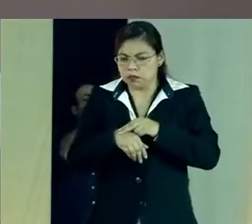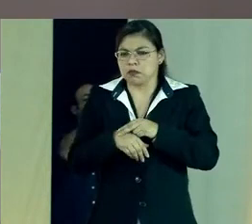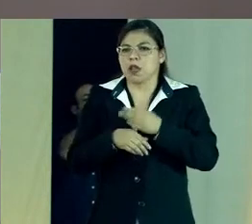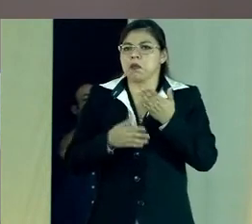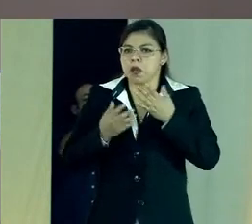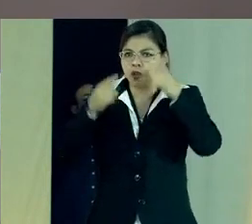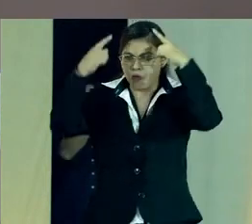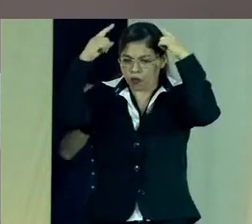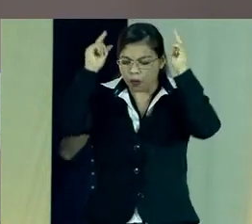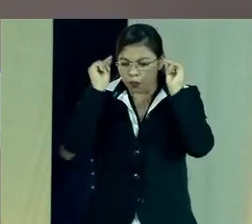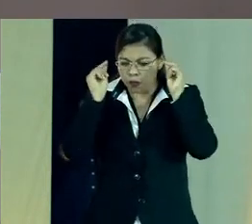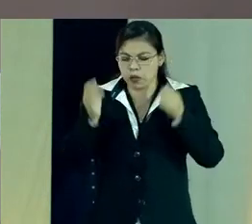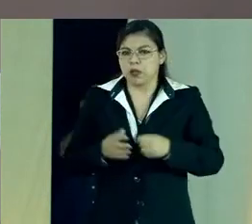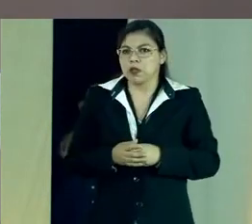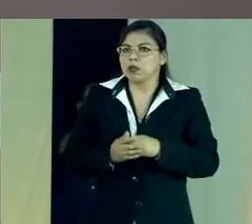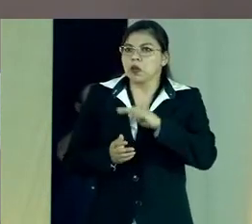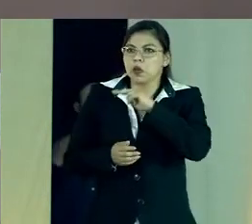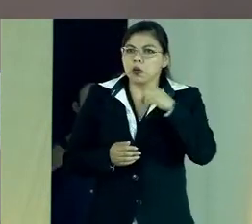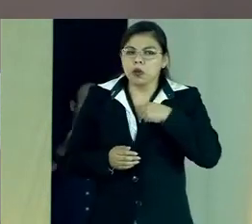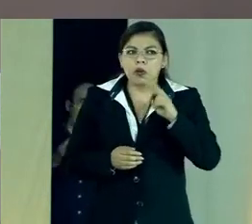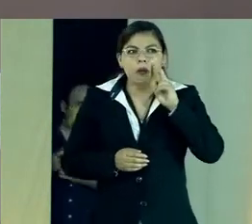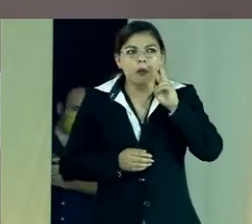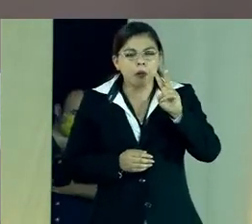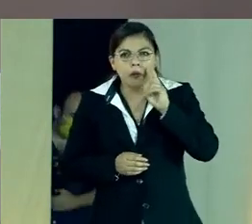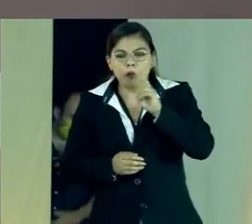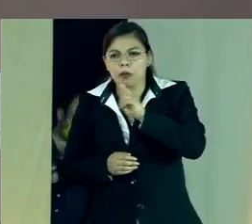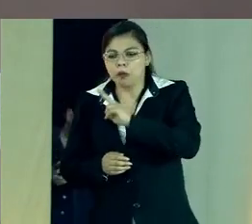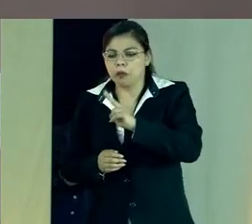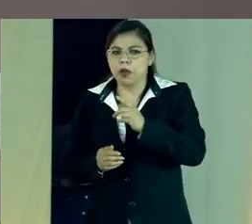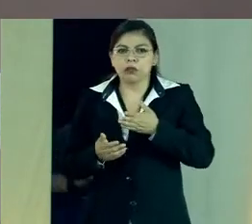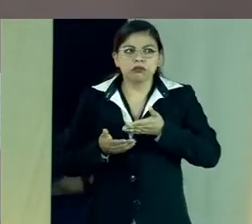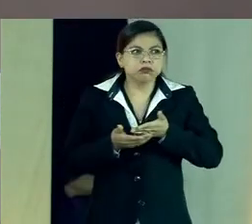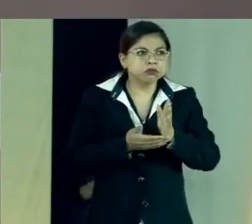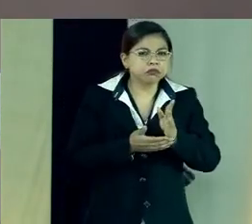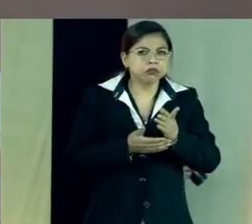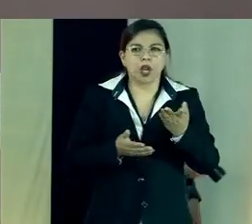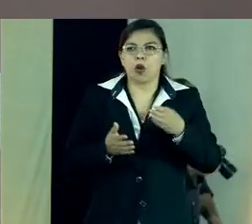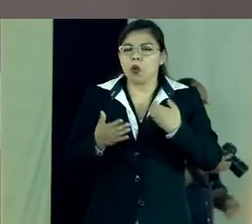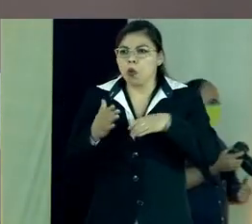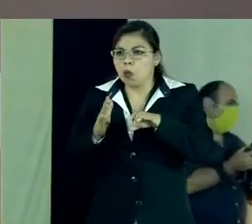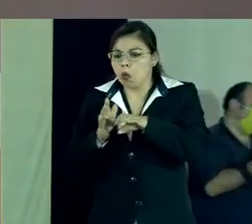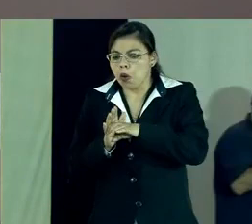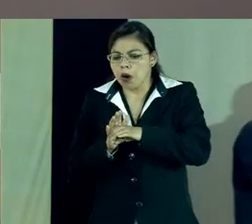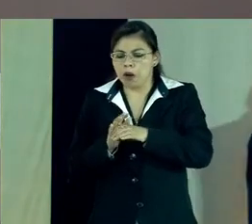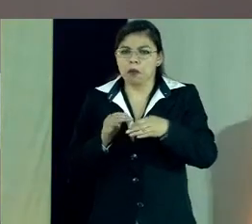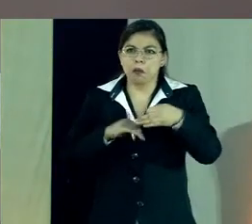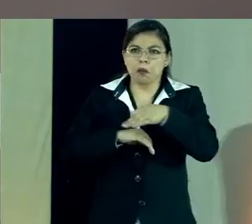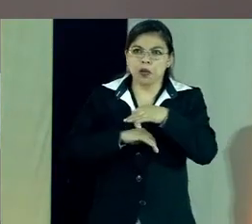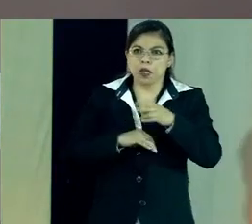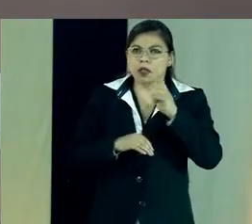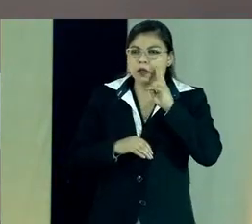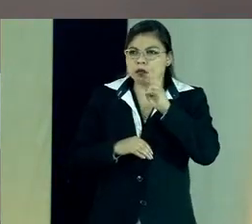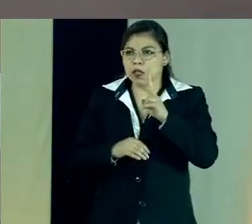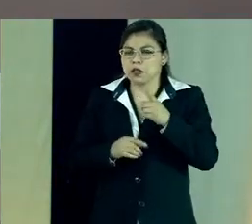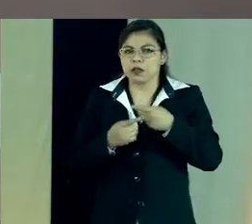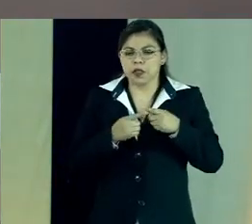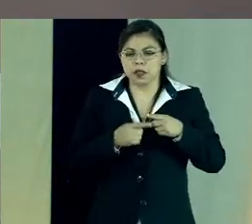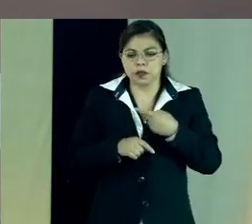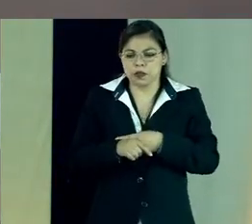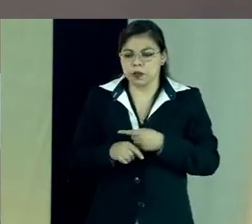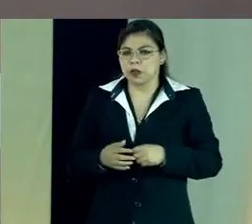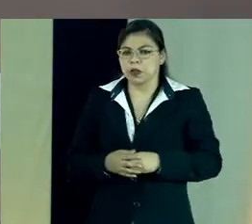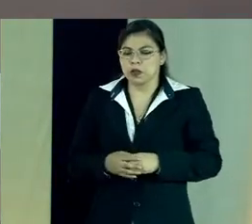enfermeras nos abrimos paso lentamente por el honor pasión mientras descifraba los rituales de ver